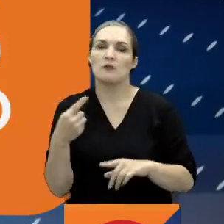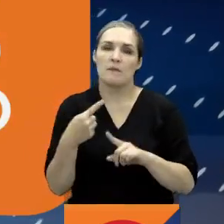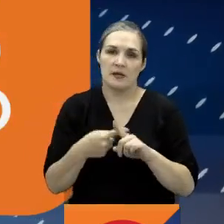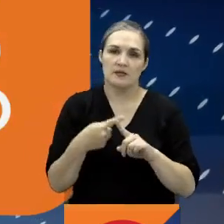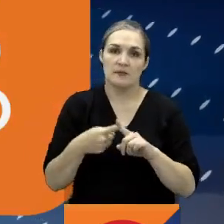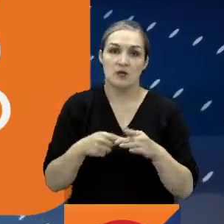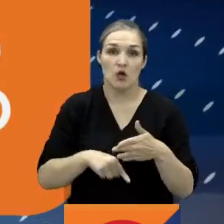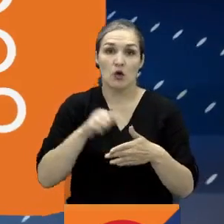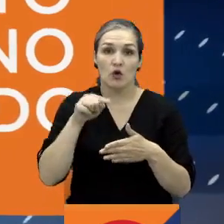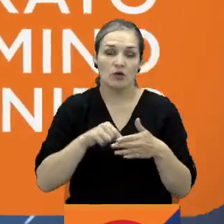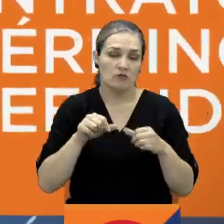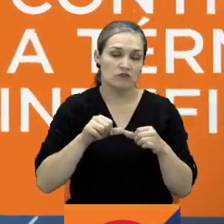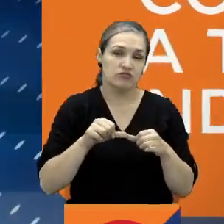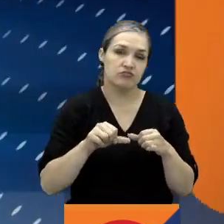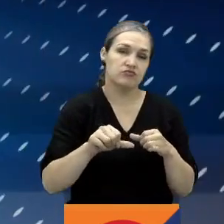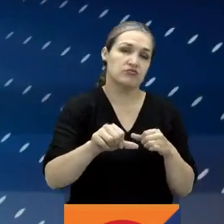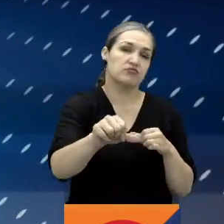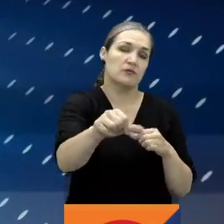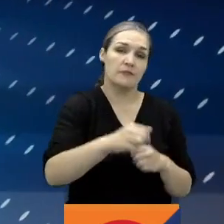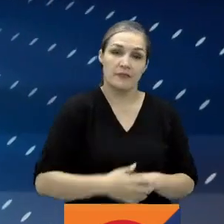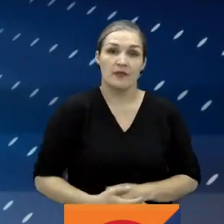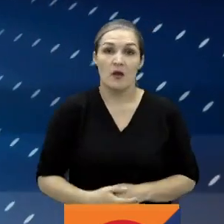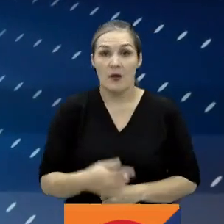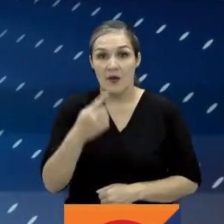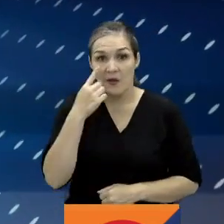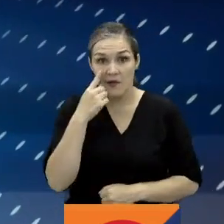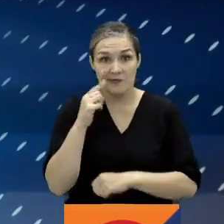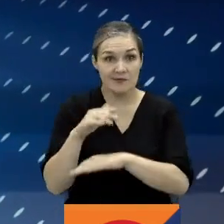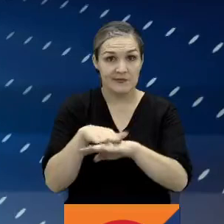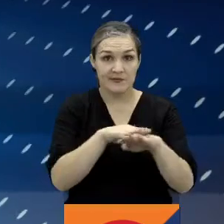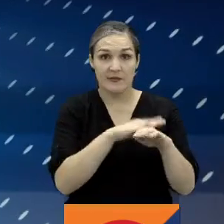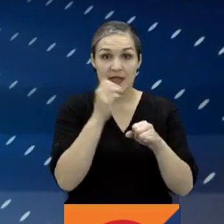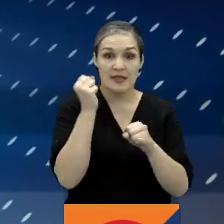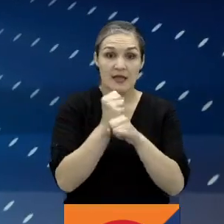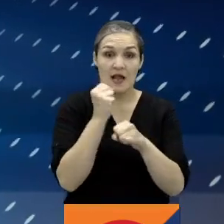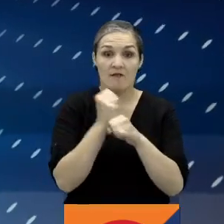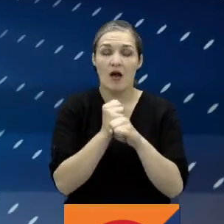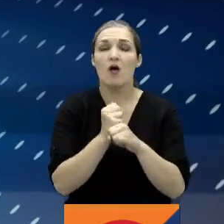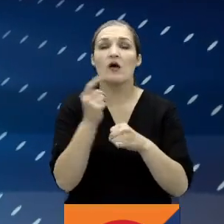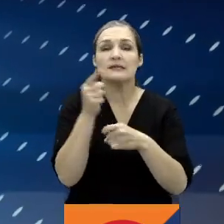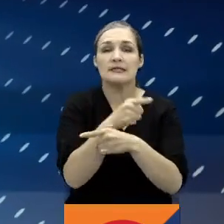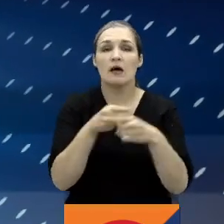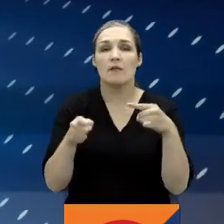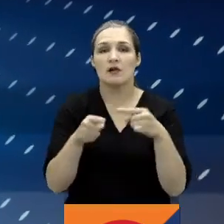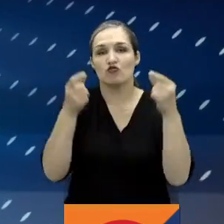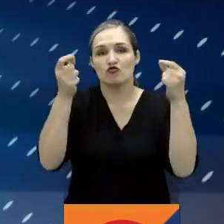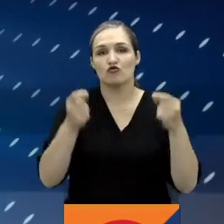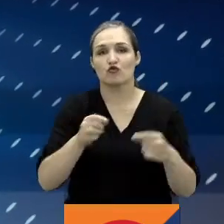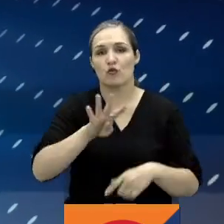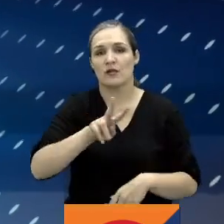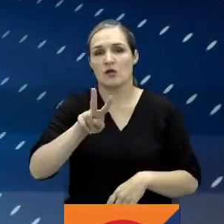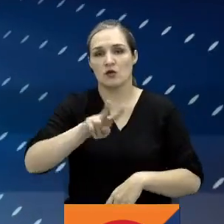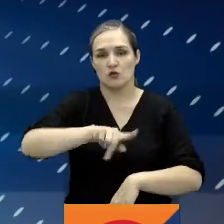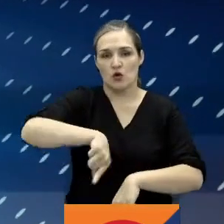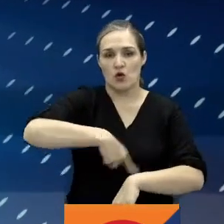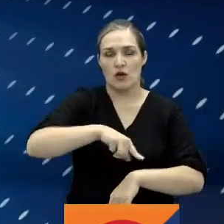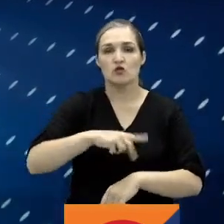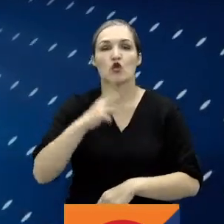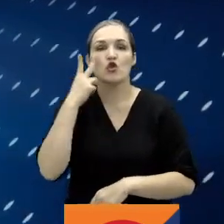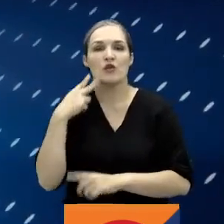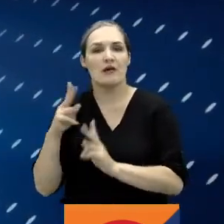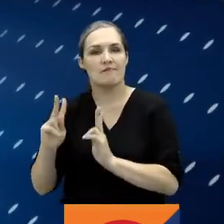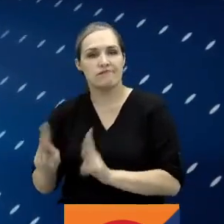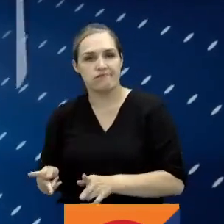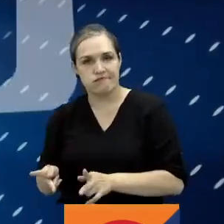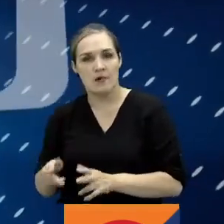un contrato a término indefinido. ¡Y mucho ojo! Trabajará 42 horas a la semana y tendrá 2 días de